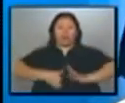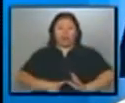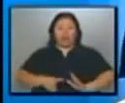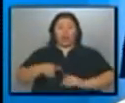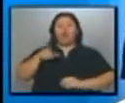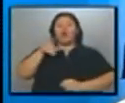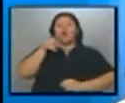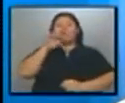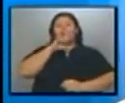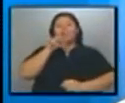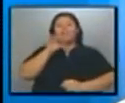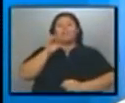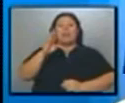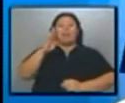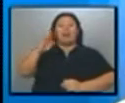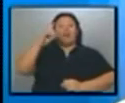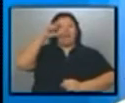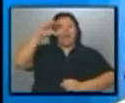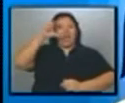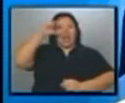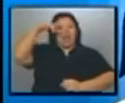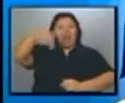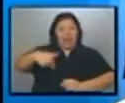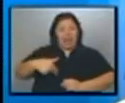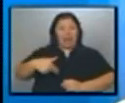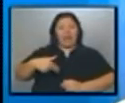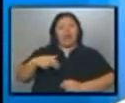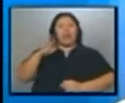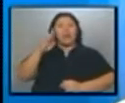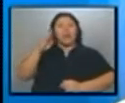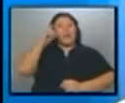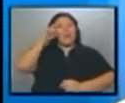Vergaña. Oriunda de Luján, coterraña mía, ahí están.